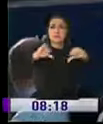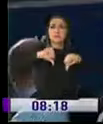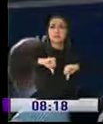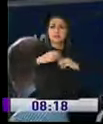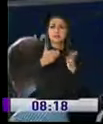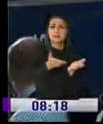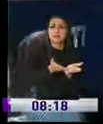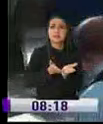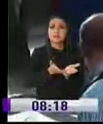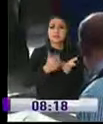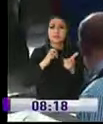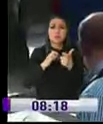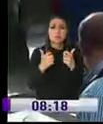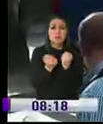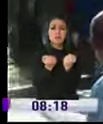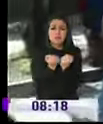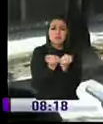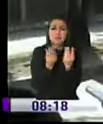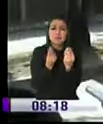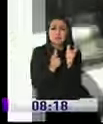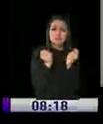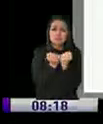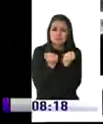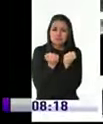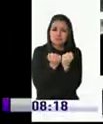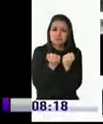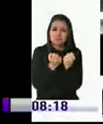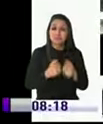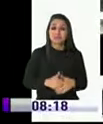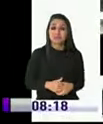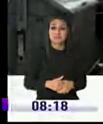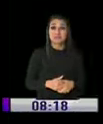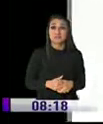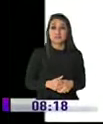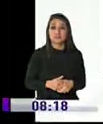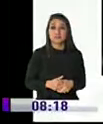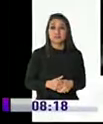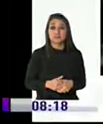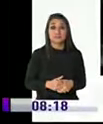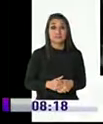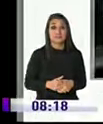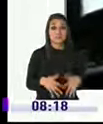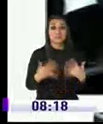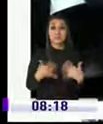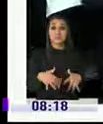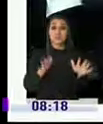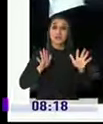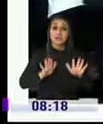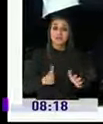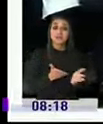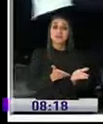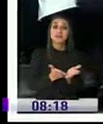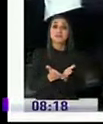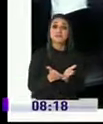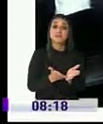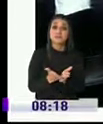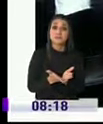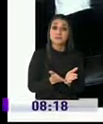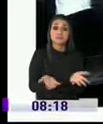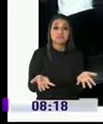es el problema, que lleva a la gente como si fuera una lata de sardinas. Eso es parte del servicio que deben brindar,